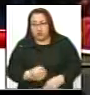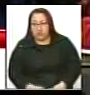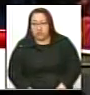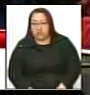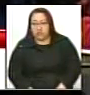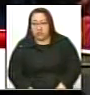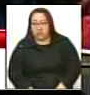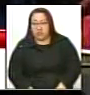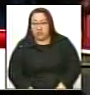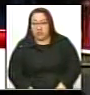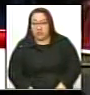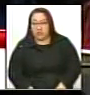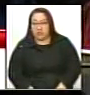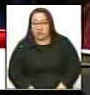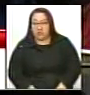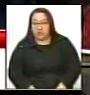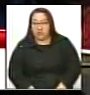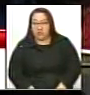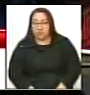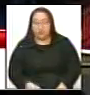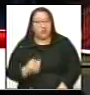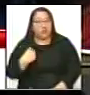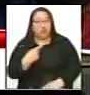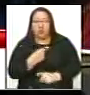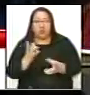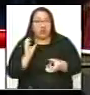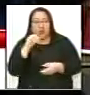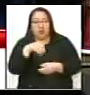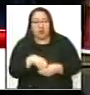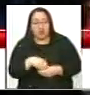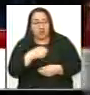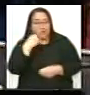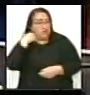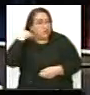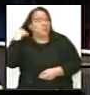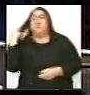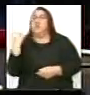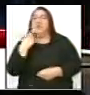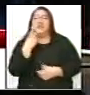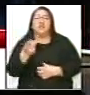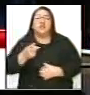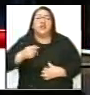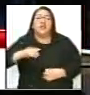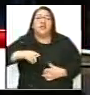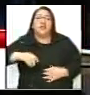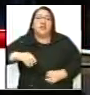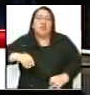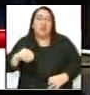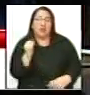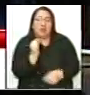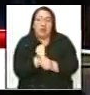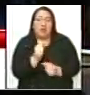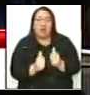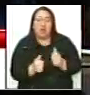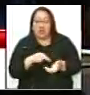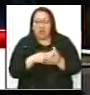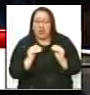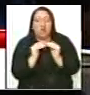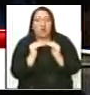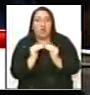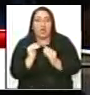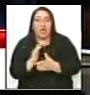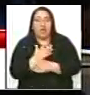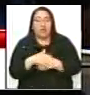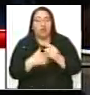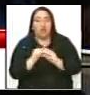único que nosotros hemos dicho es que no queremos ser parte de ese supuesto trabajo en el cual existía equidad entre cada